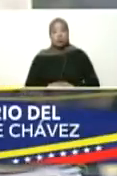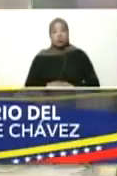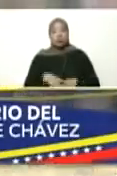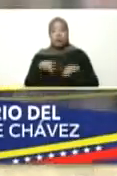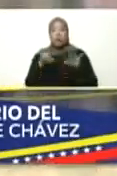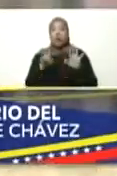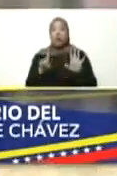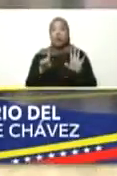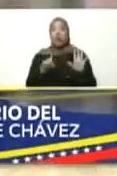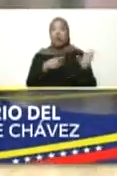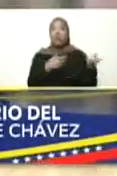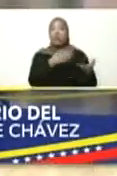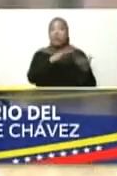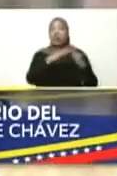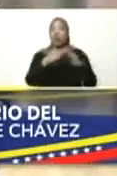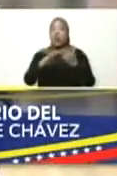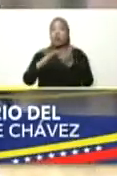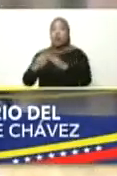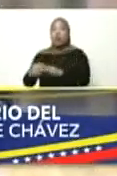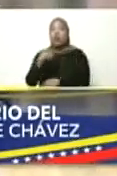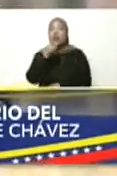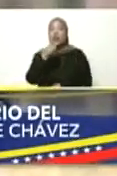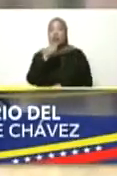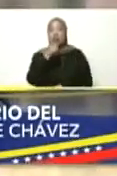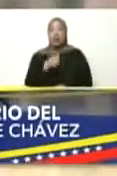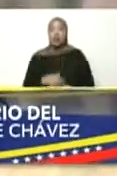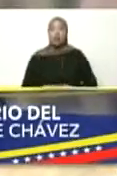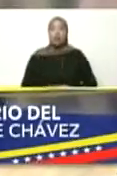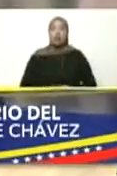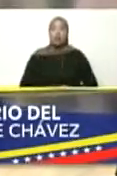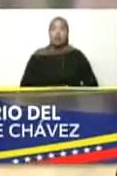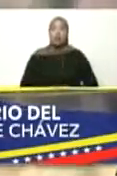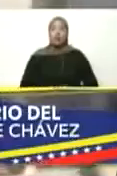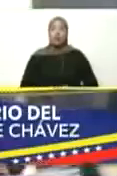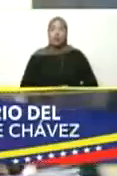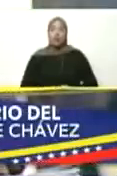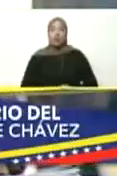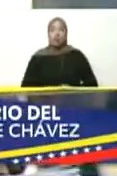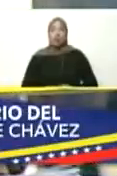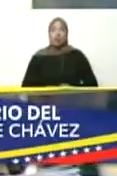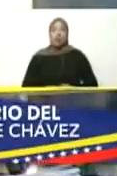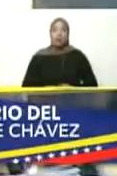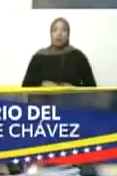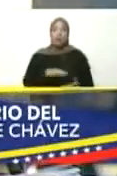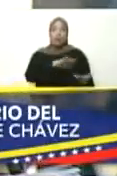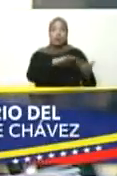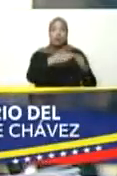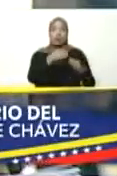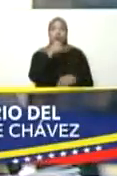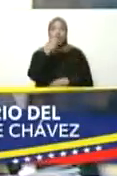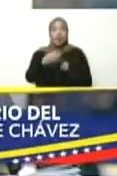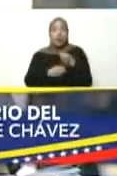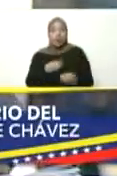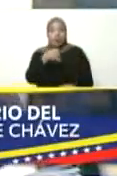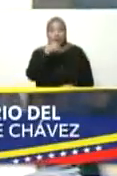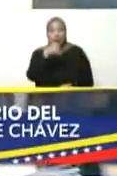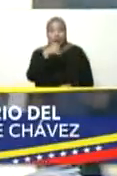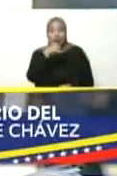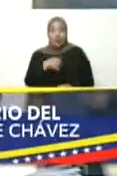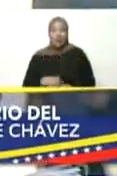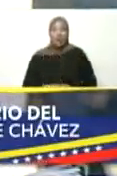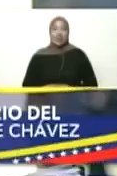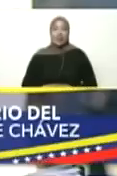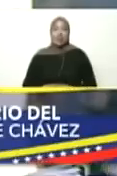sol. Entonces hay que apurar la cosa. Le digo, bueno, vamos a darle, pues. Bueno, mi saludo. Extraordinaria